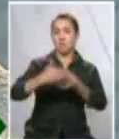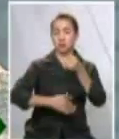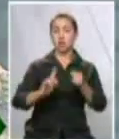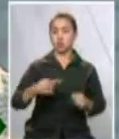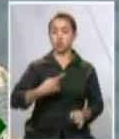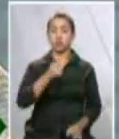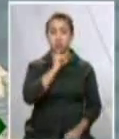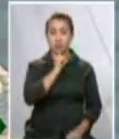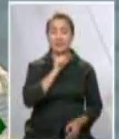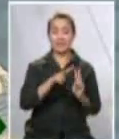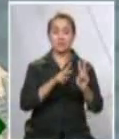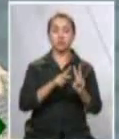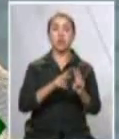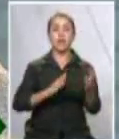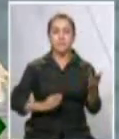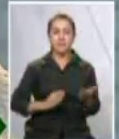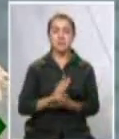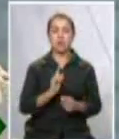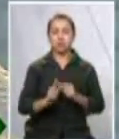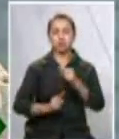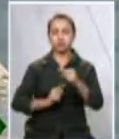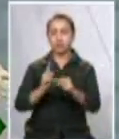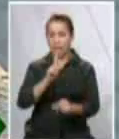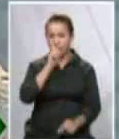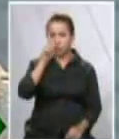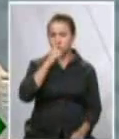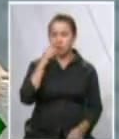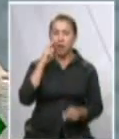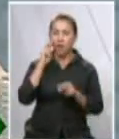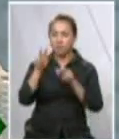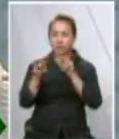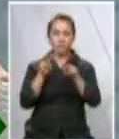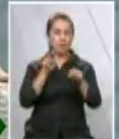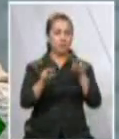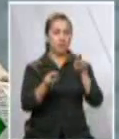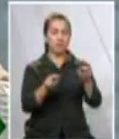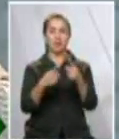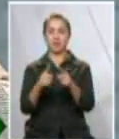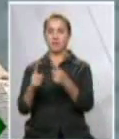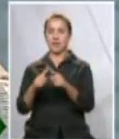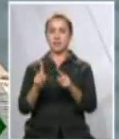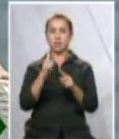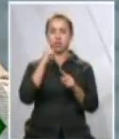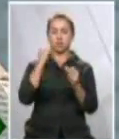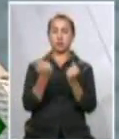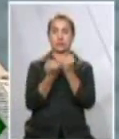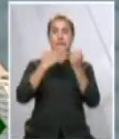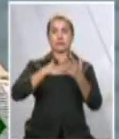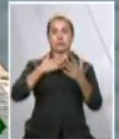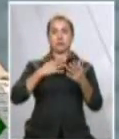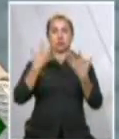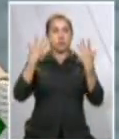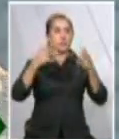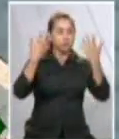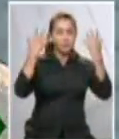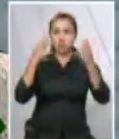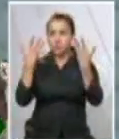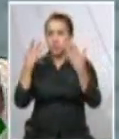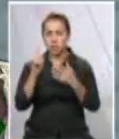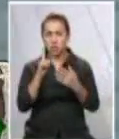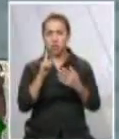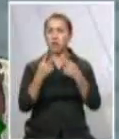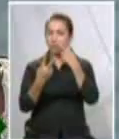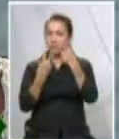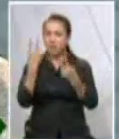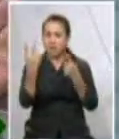falta justamente es eso, es acostumbrarnos a ver a personas muy diferentes en la calle y no choquearnos con eso, ¿no? Entonces la tecnología sirve en